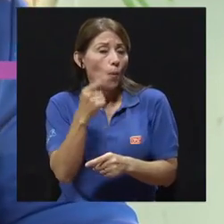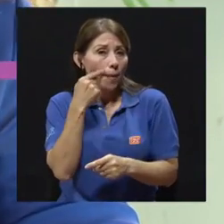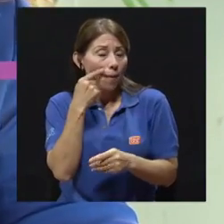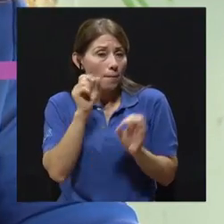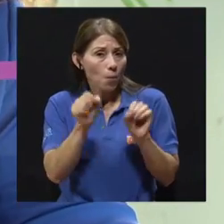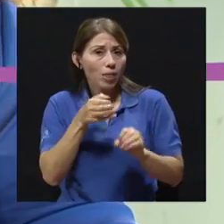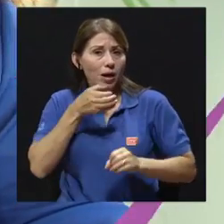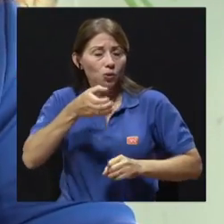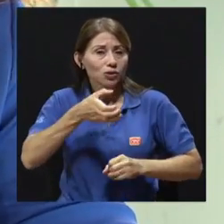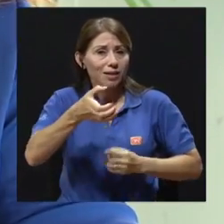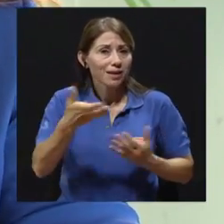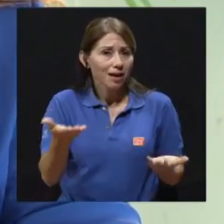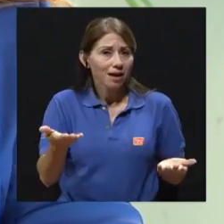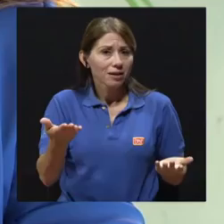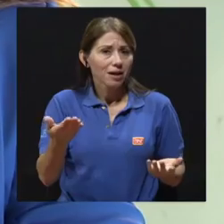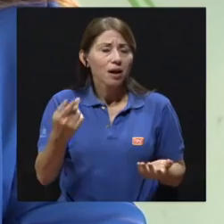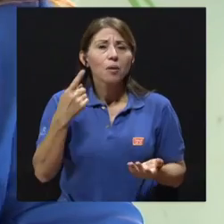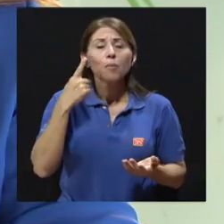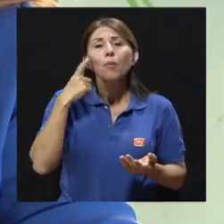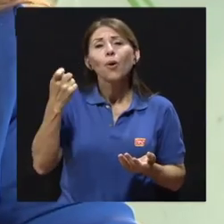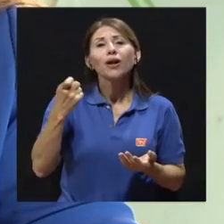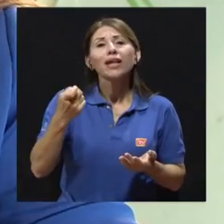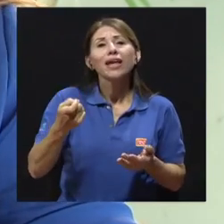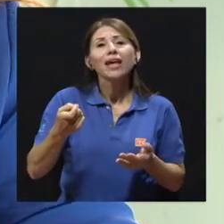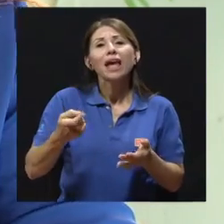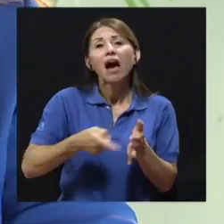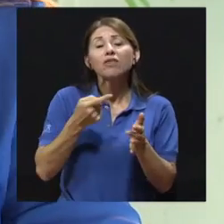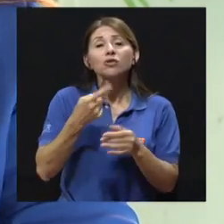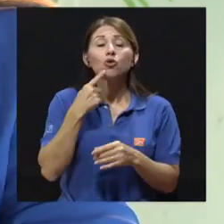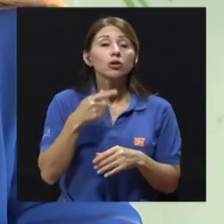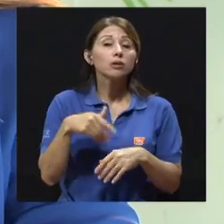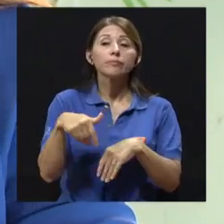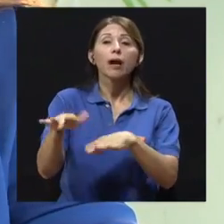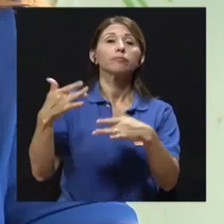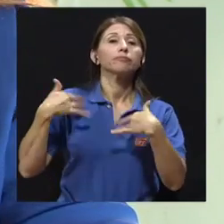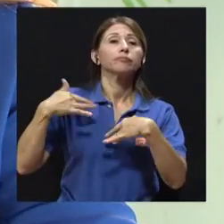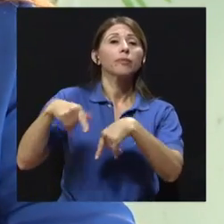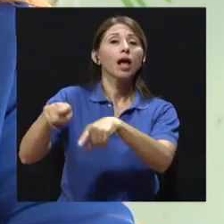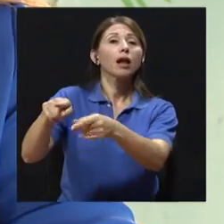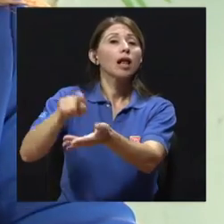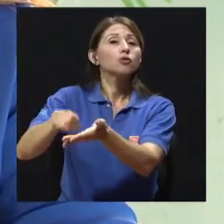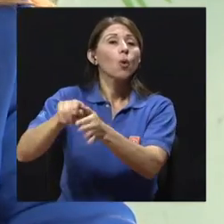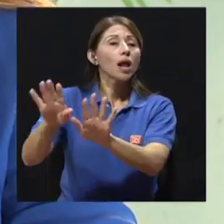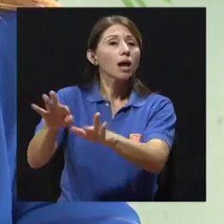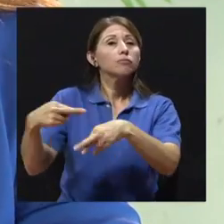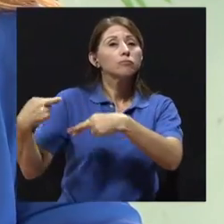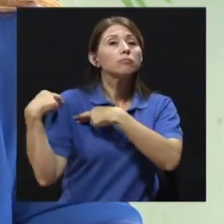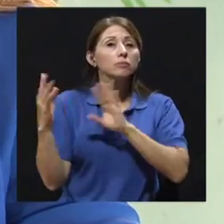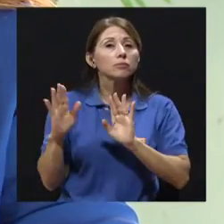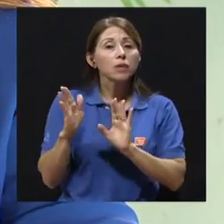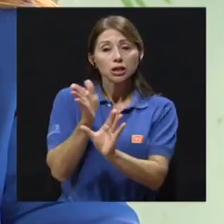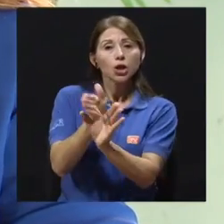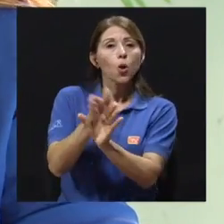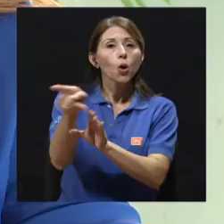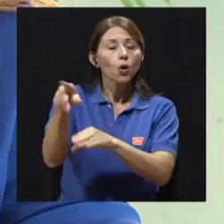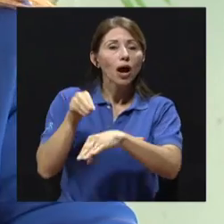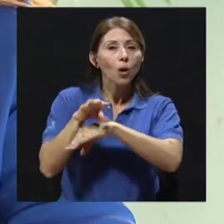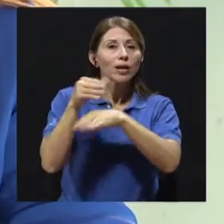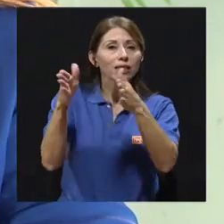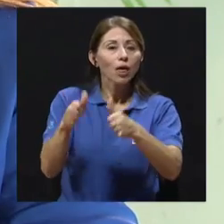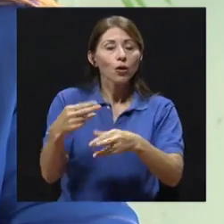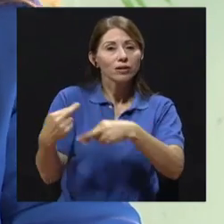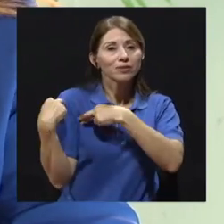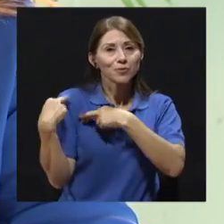papá, porque muchas veces se quiere decir que se le dice a la escuela, o para eso está tal funcionario o tal funcionaria, claro, o la psicóloga o la